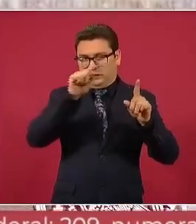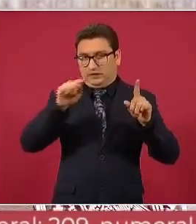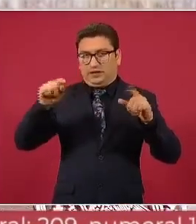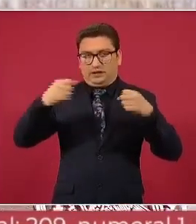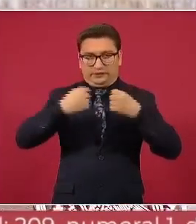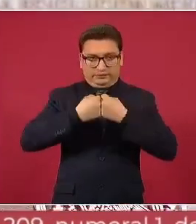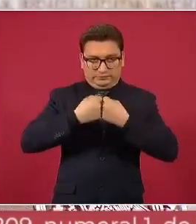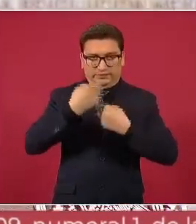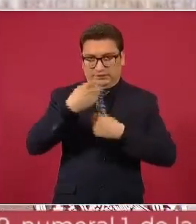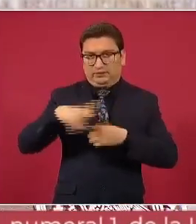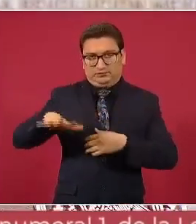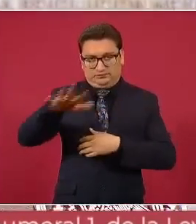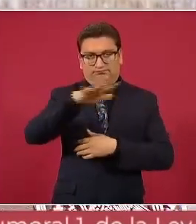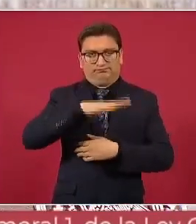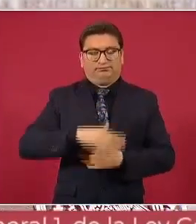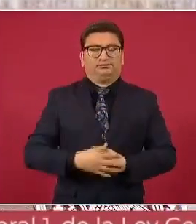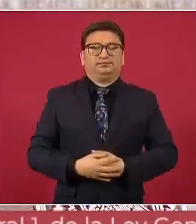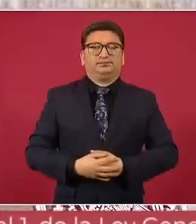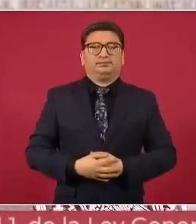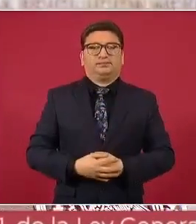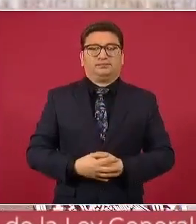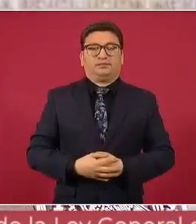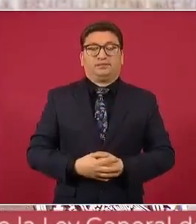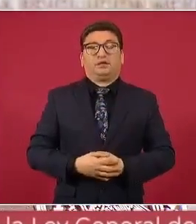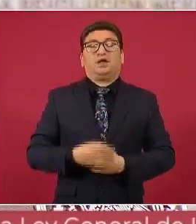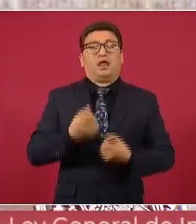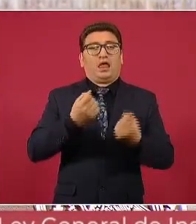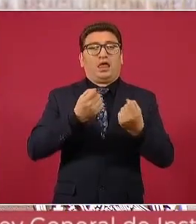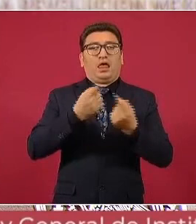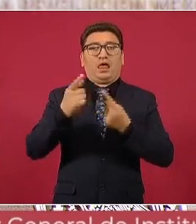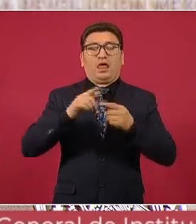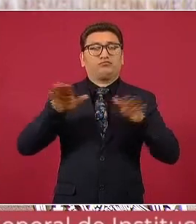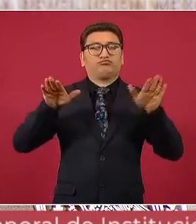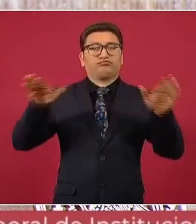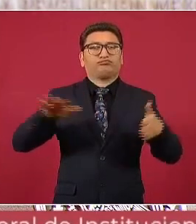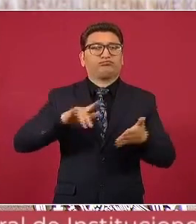fronteriza. Entonces, hay aeropuertos